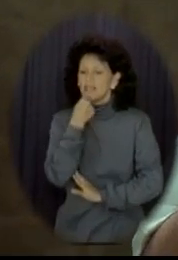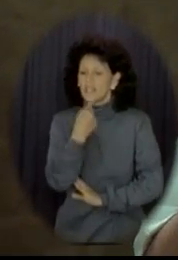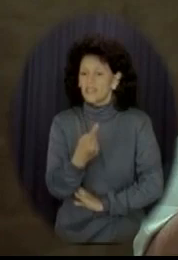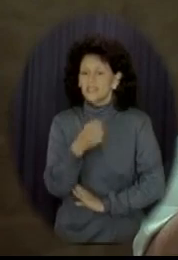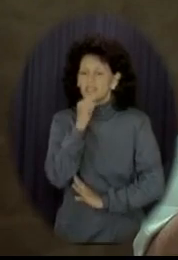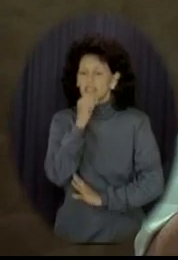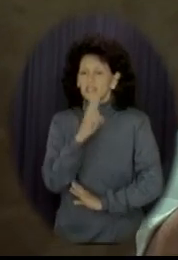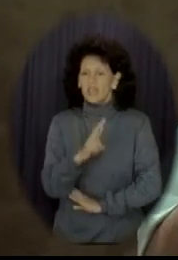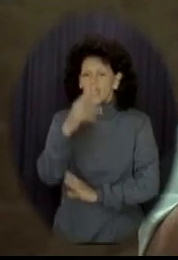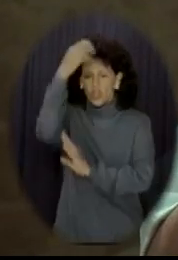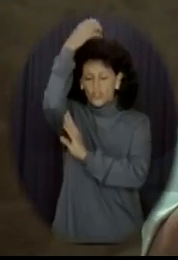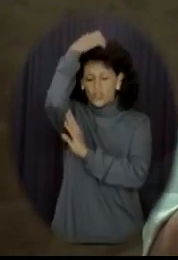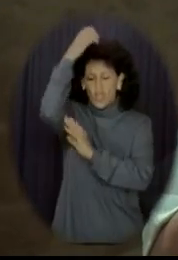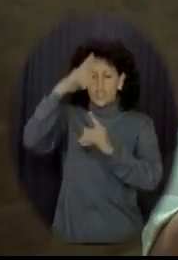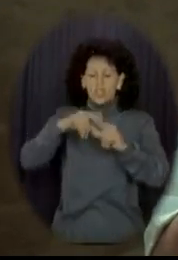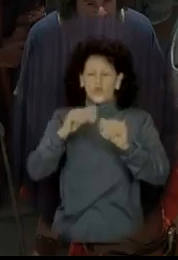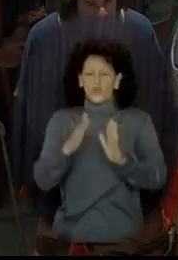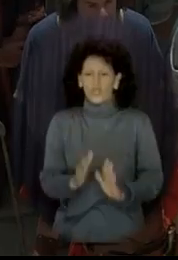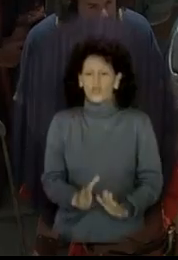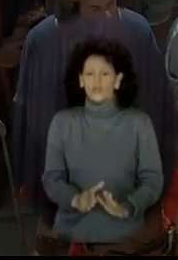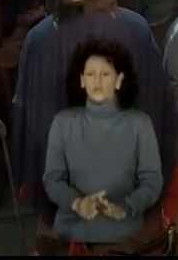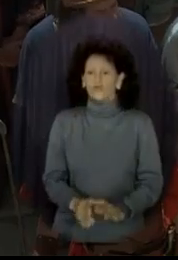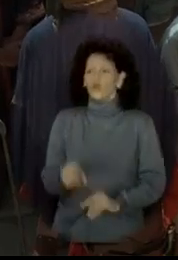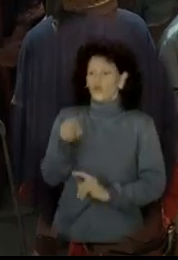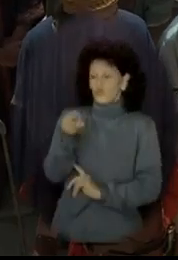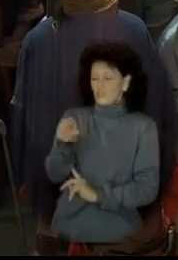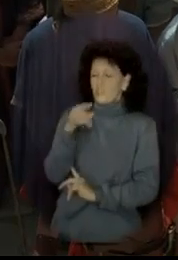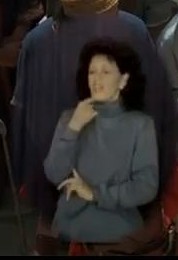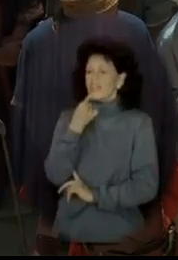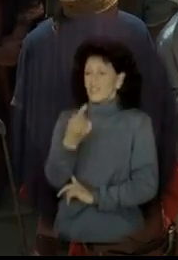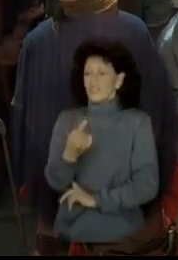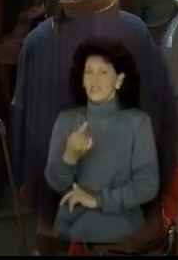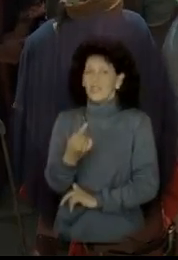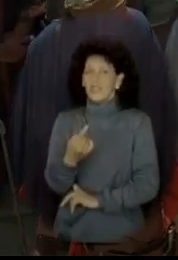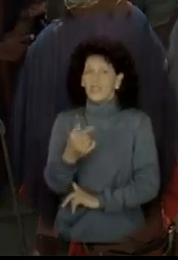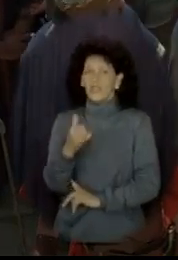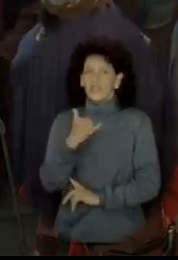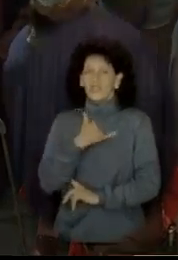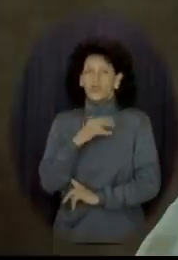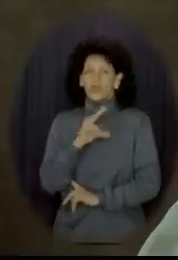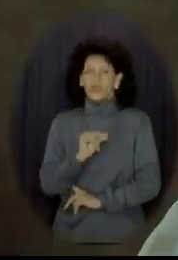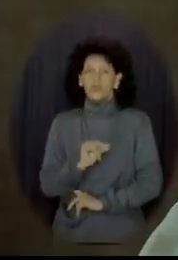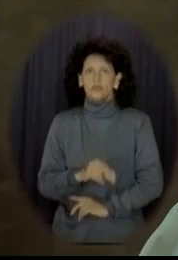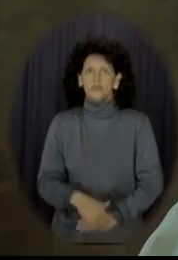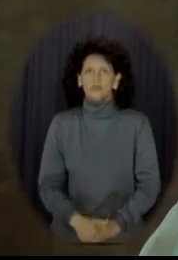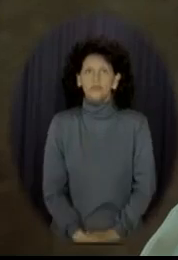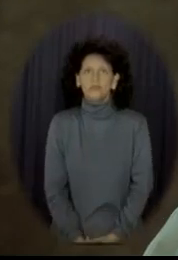¿Eres el que se dice rey de los judíos? Tú lo has dicho.